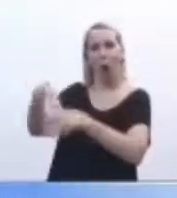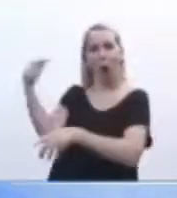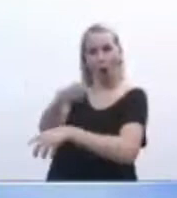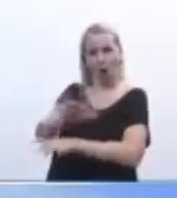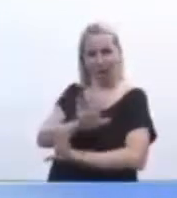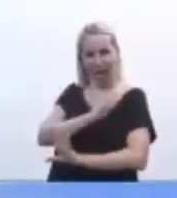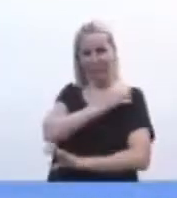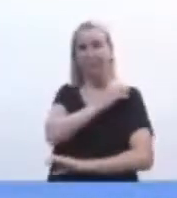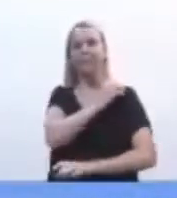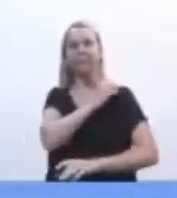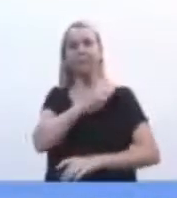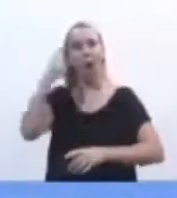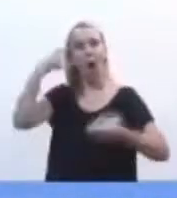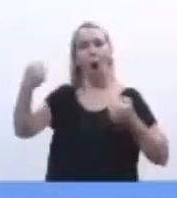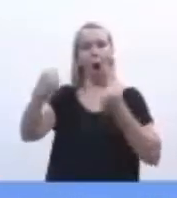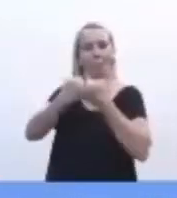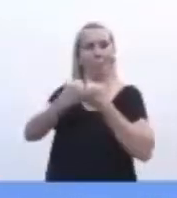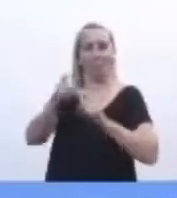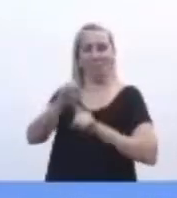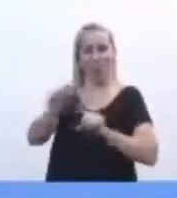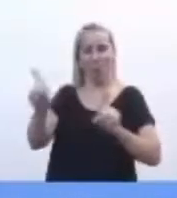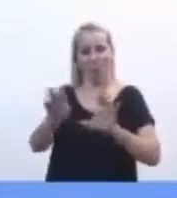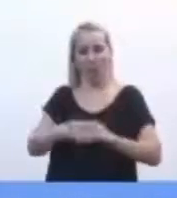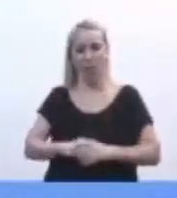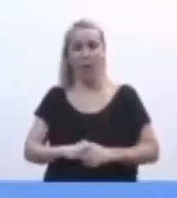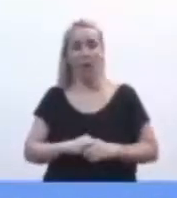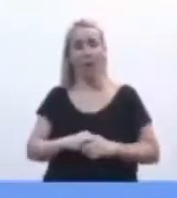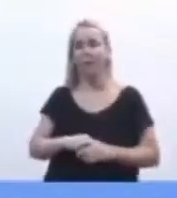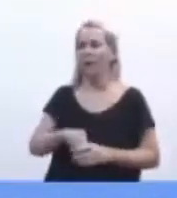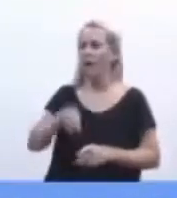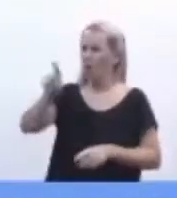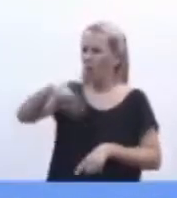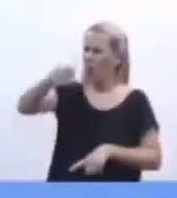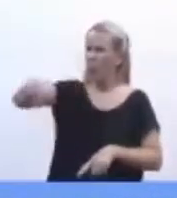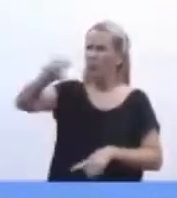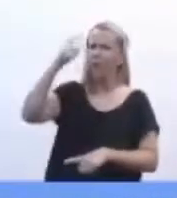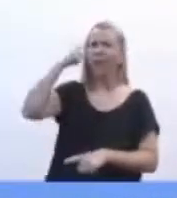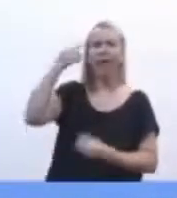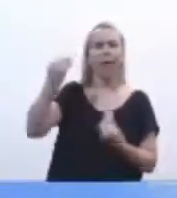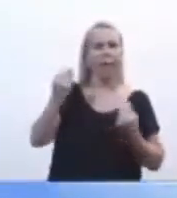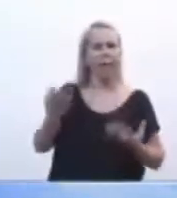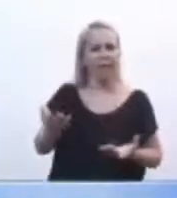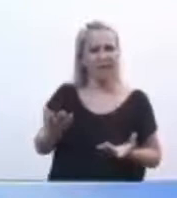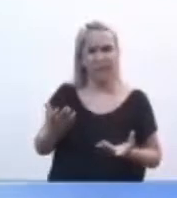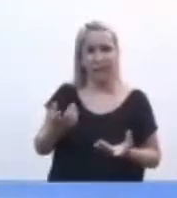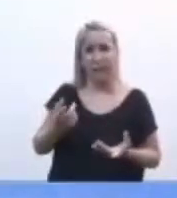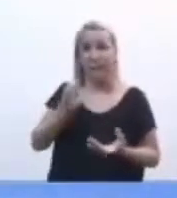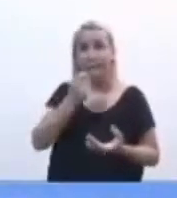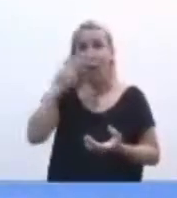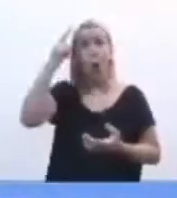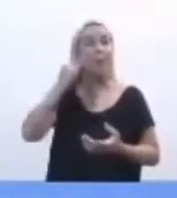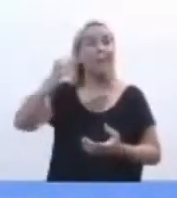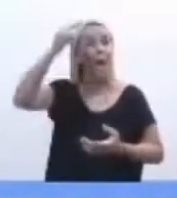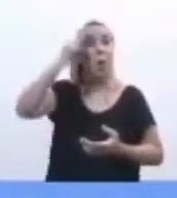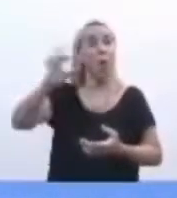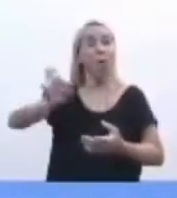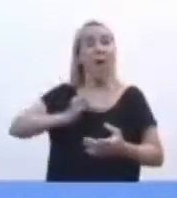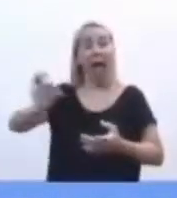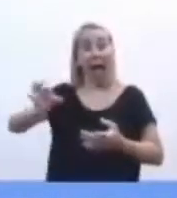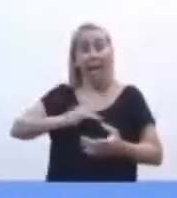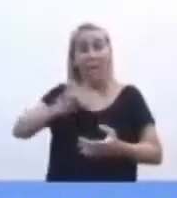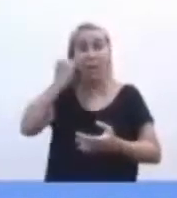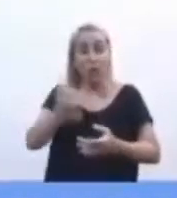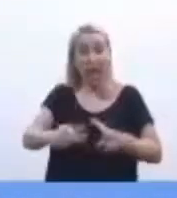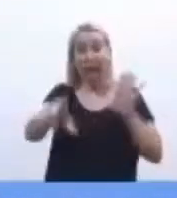no coinciden con esta ley no le parece a usted que se hace 99 años es legar el